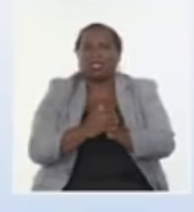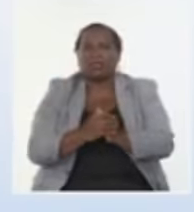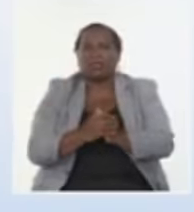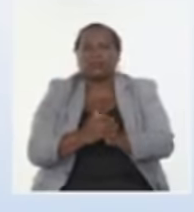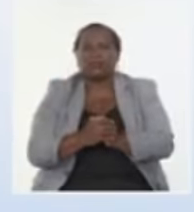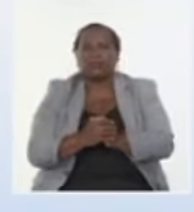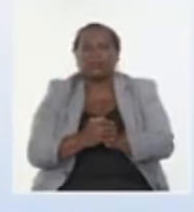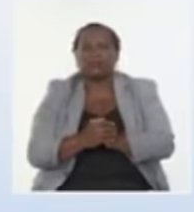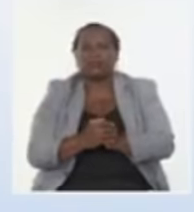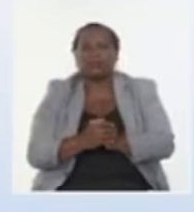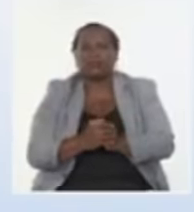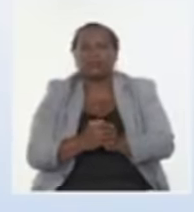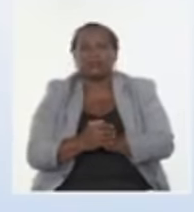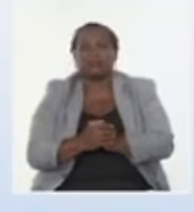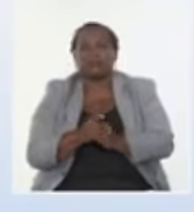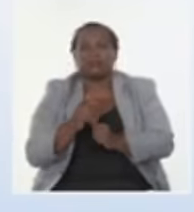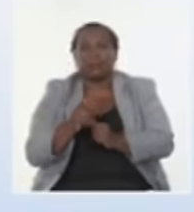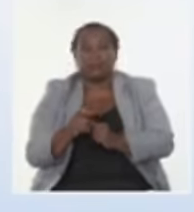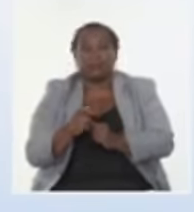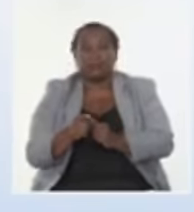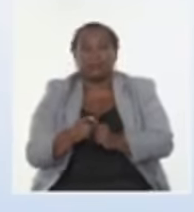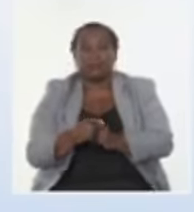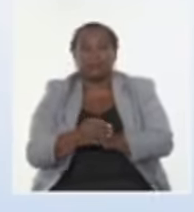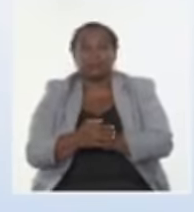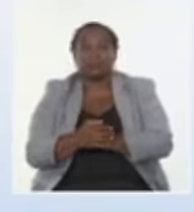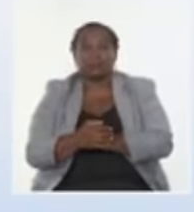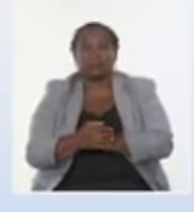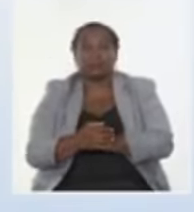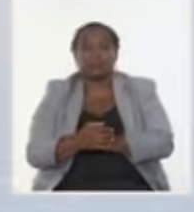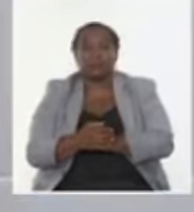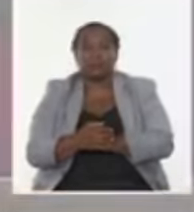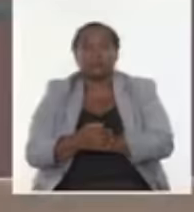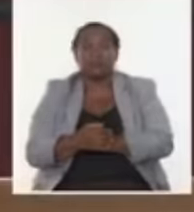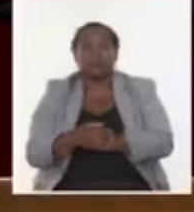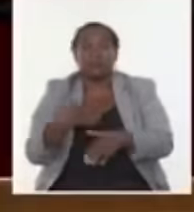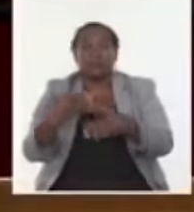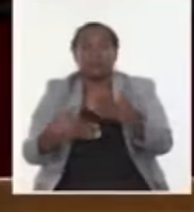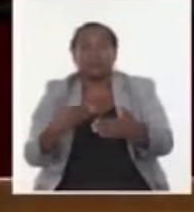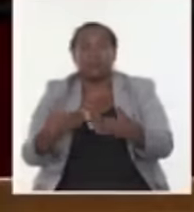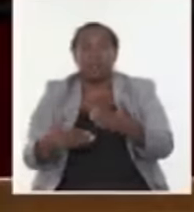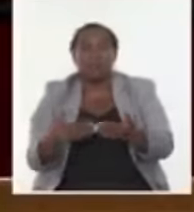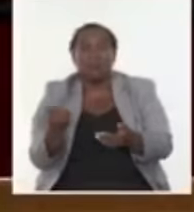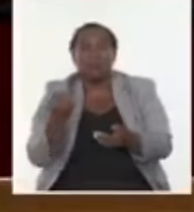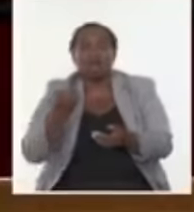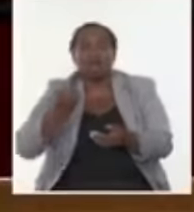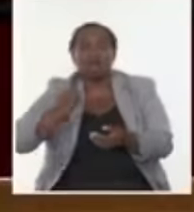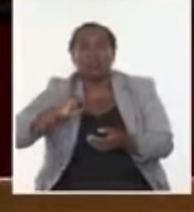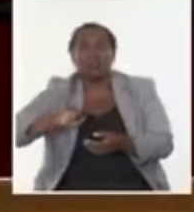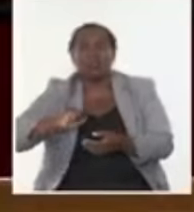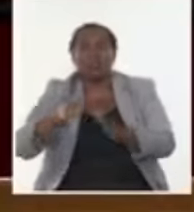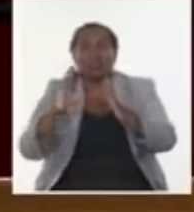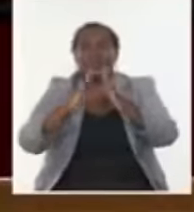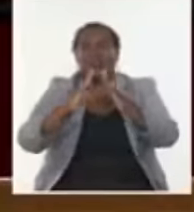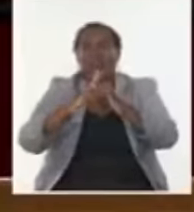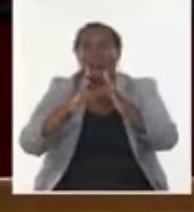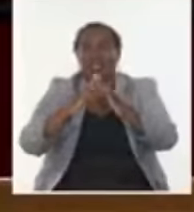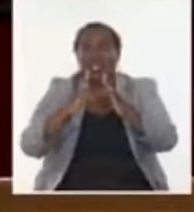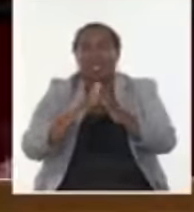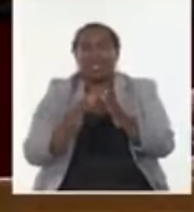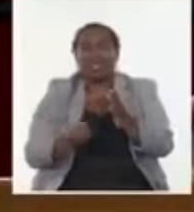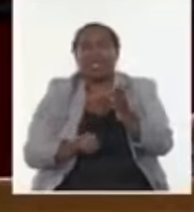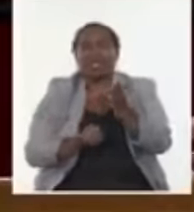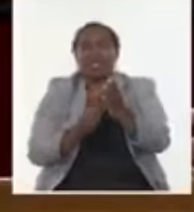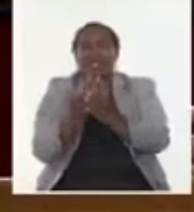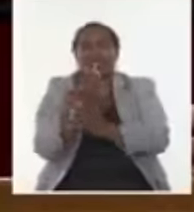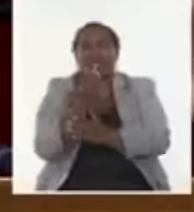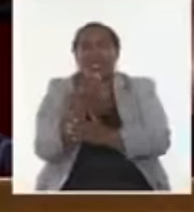el Instituto INOTU. Problemas con violaciones en materia de vivienda, en la creación de